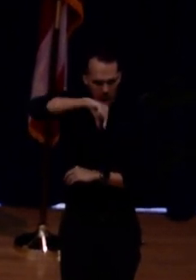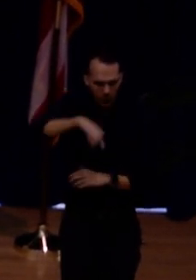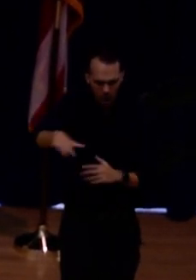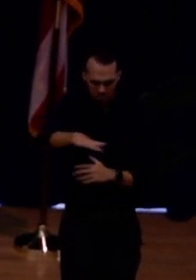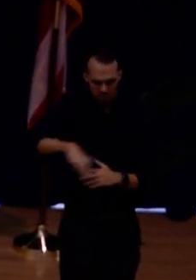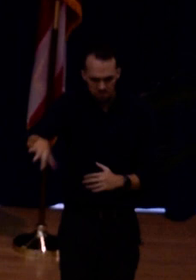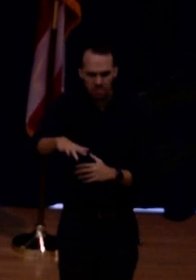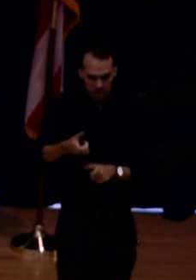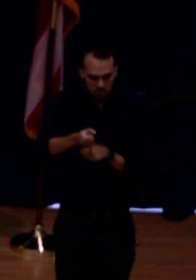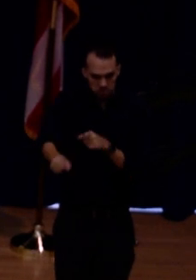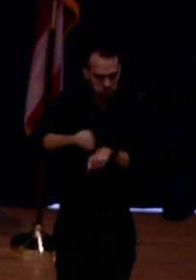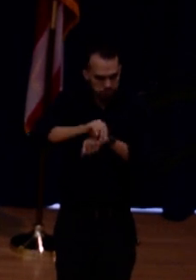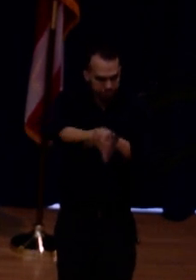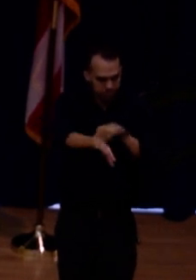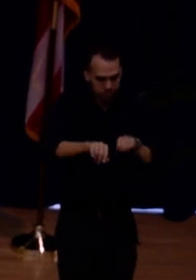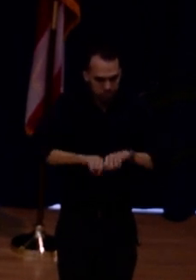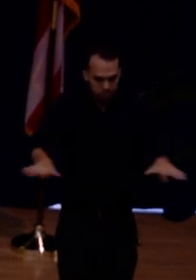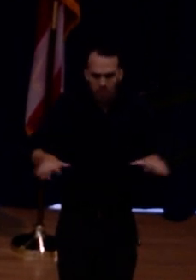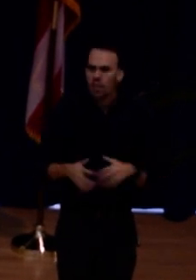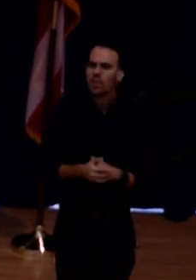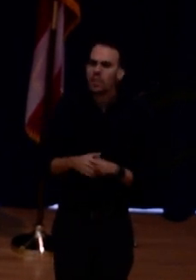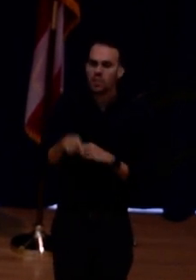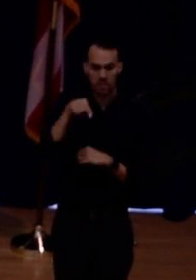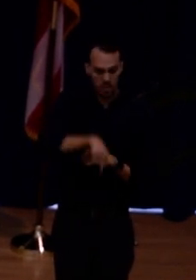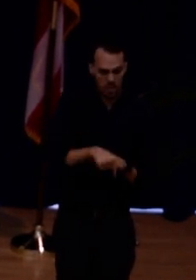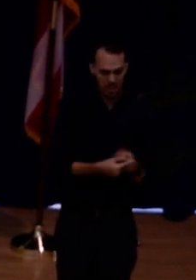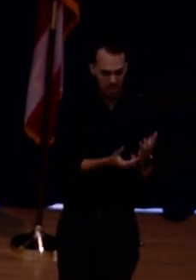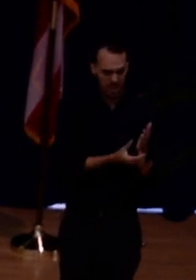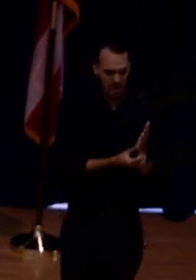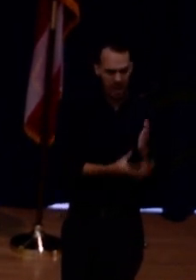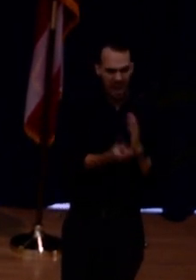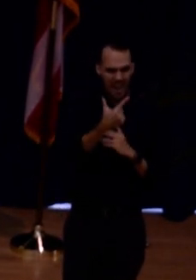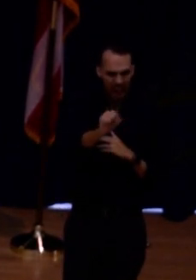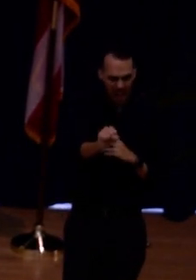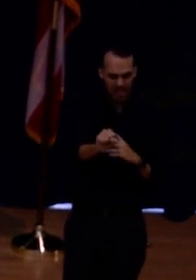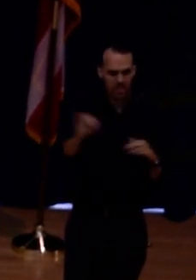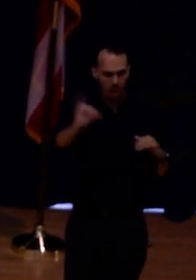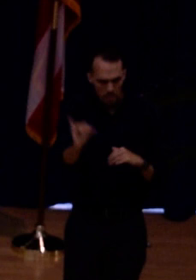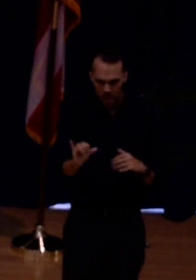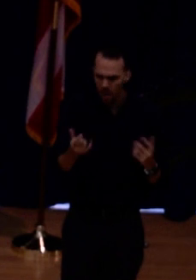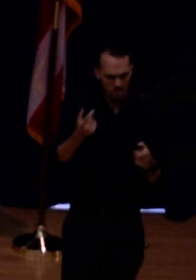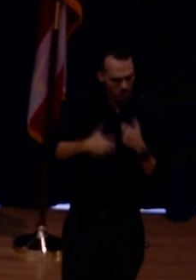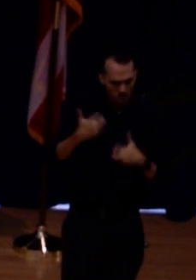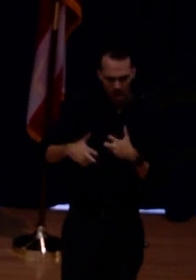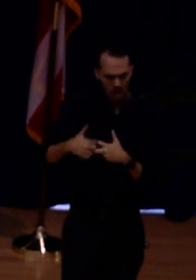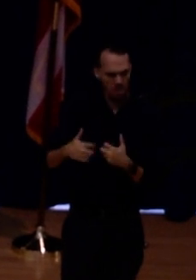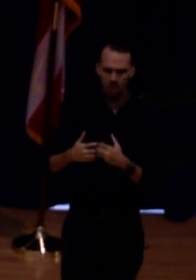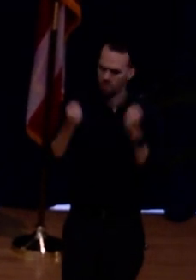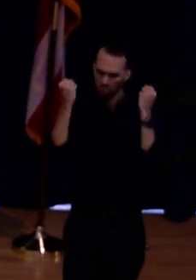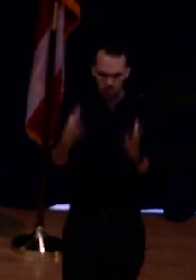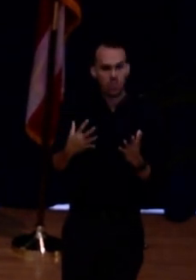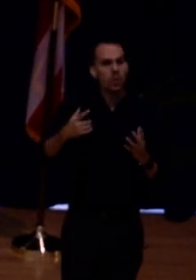donde lo sacan. El gas licuado que están aquí quemando es lo mismo. Y por eso, cuando hablamos de la